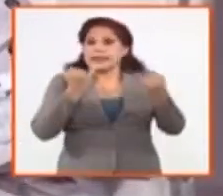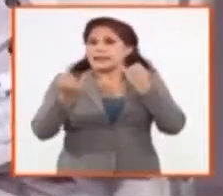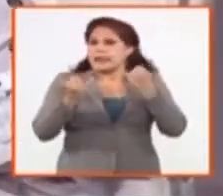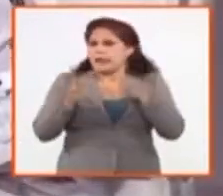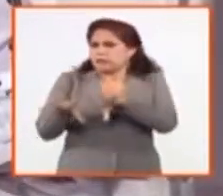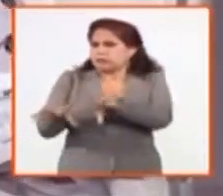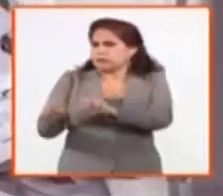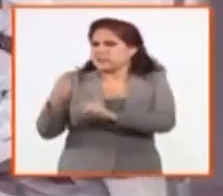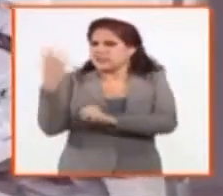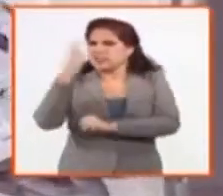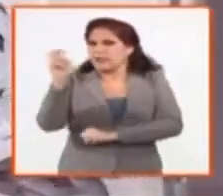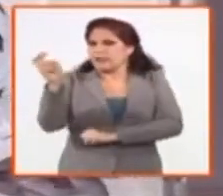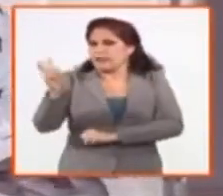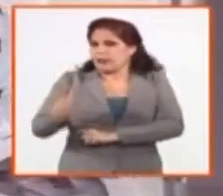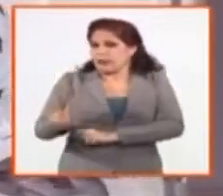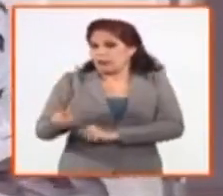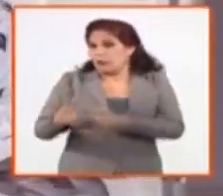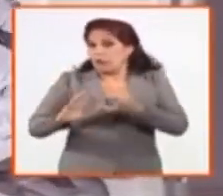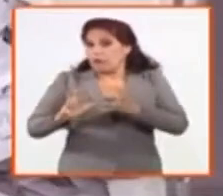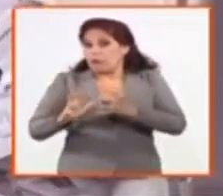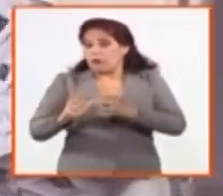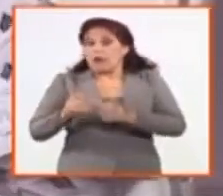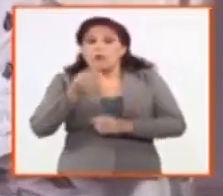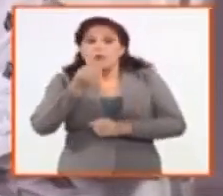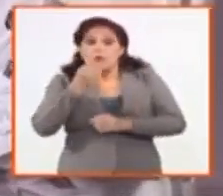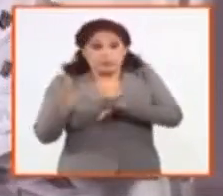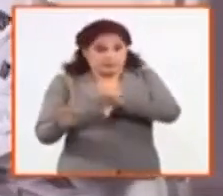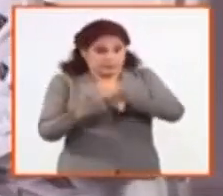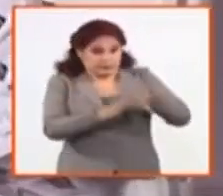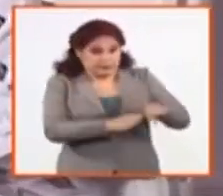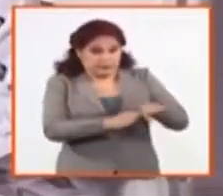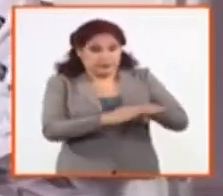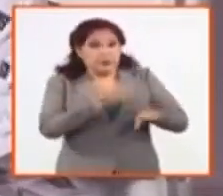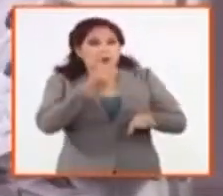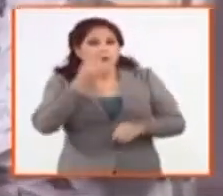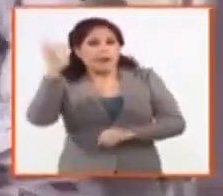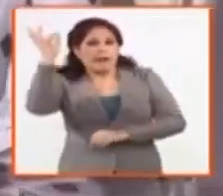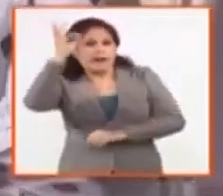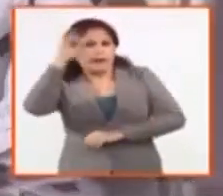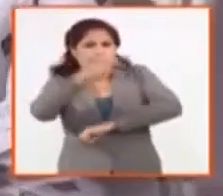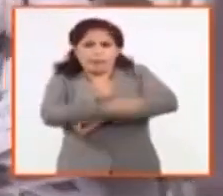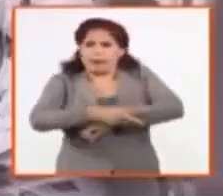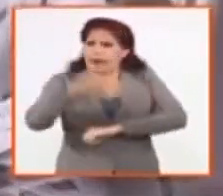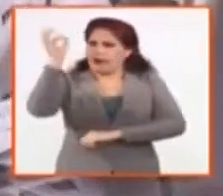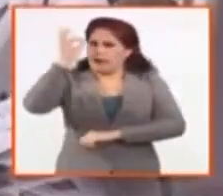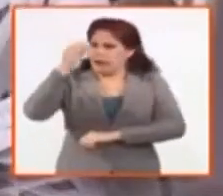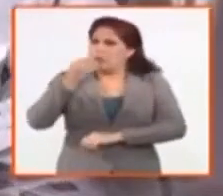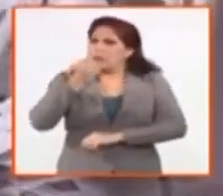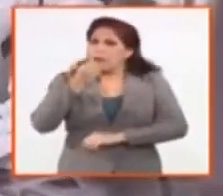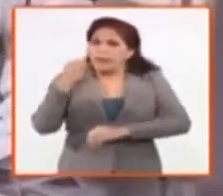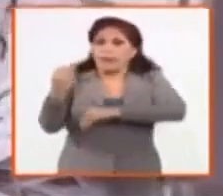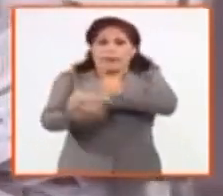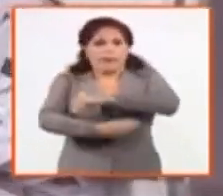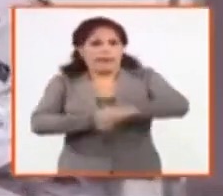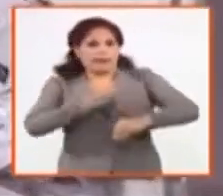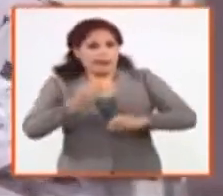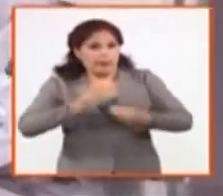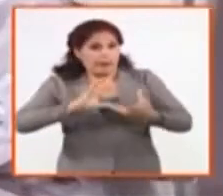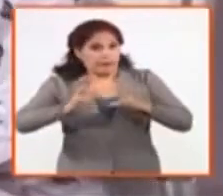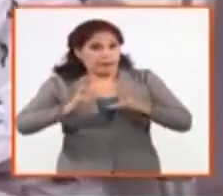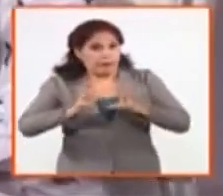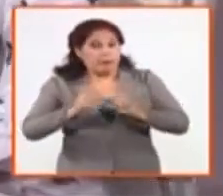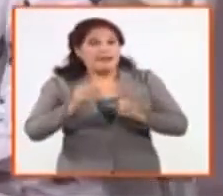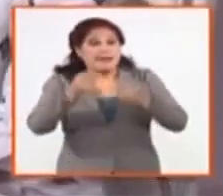pensaba, ¿hasta qué punto Afganistán va a contribuir a que en la transición intersistémica ya se definan